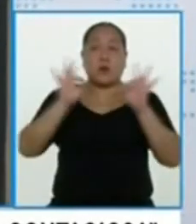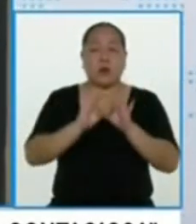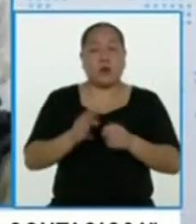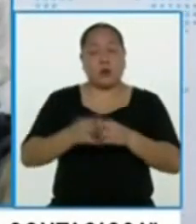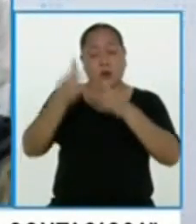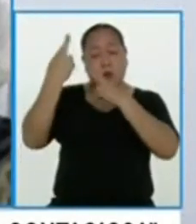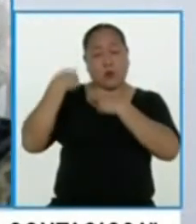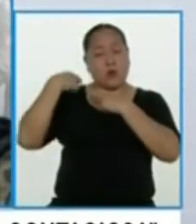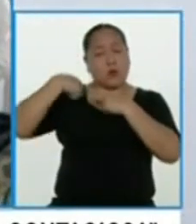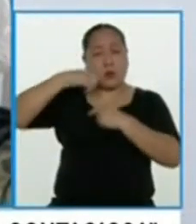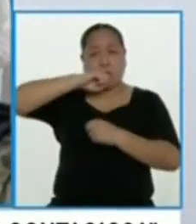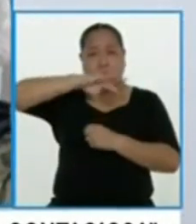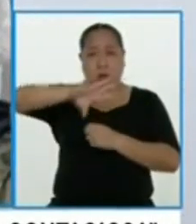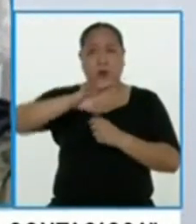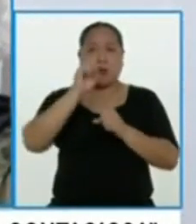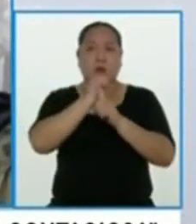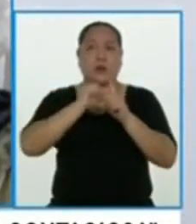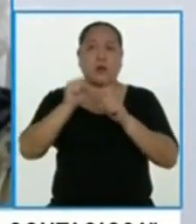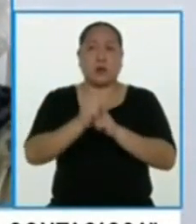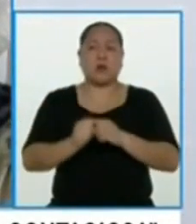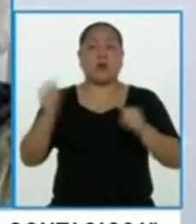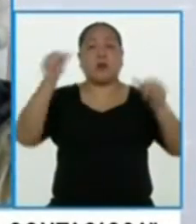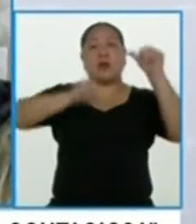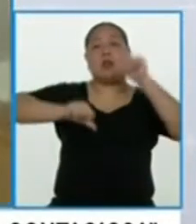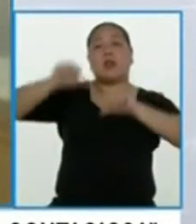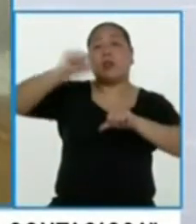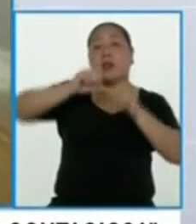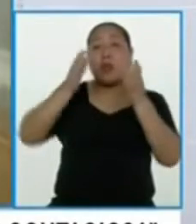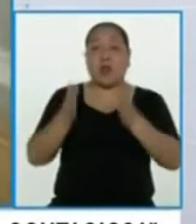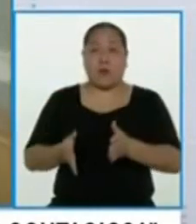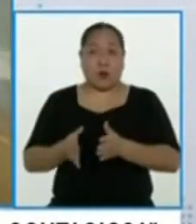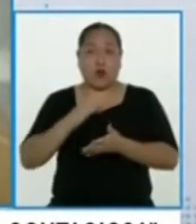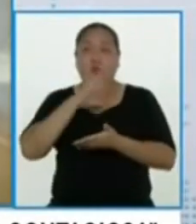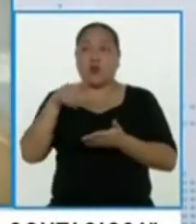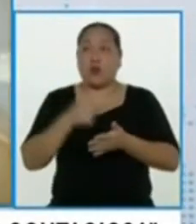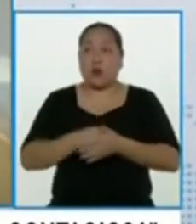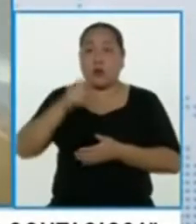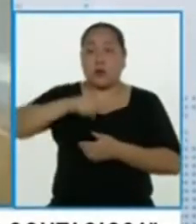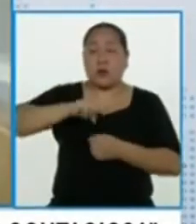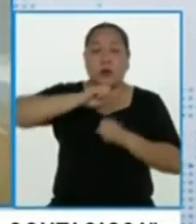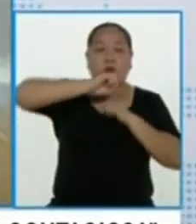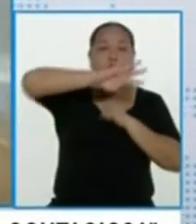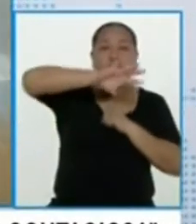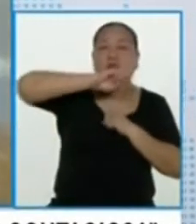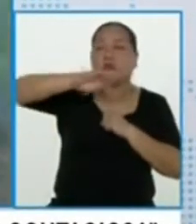con nuestra responsabilidad social. Los científicos, los epidemiólogos, los data science, todos tenemos que salir a